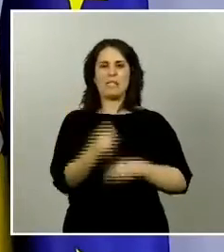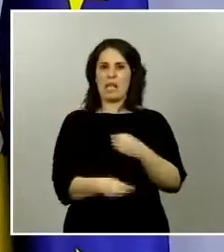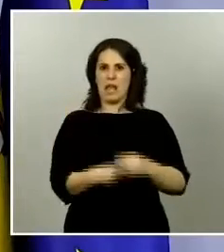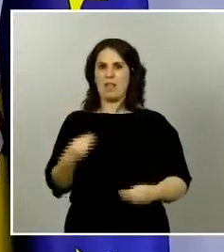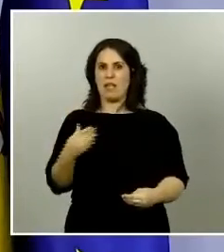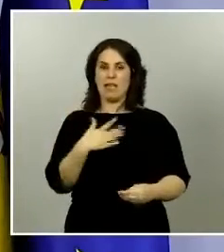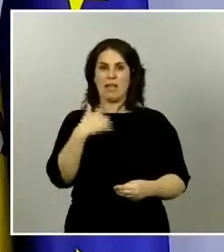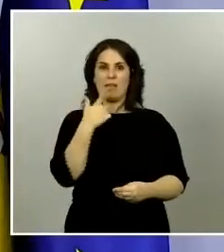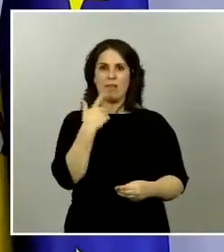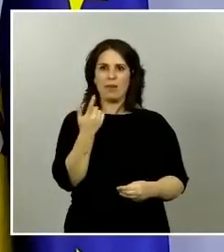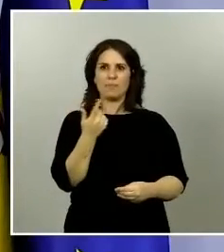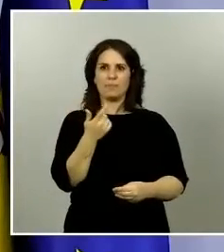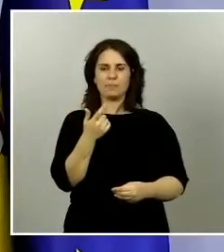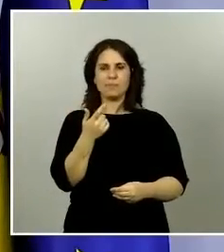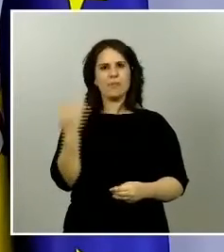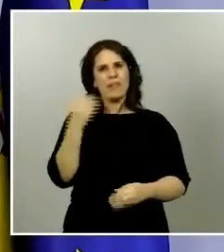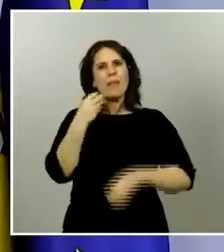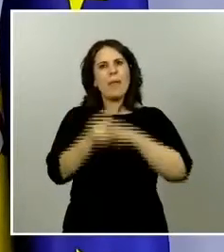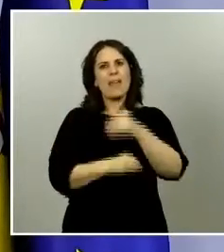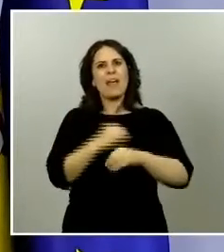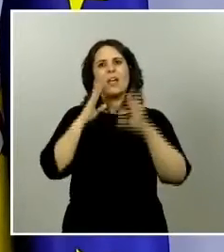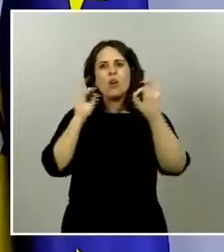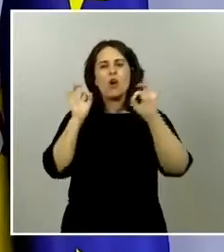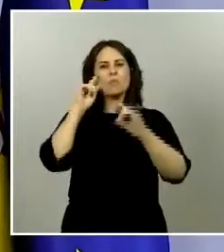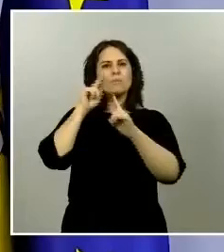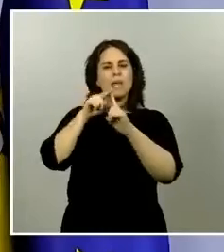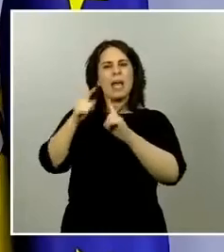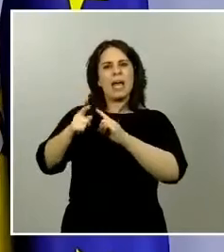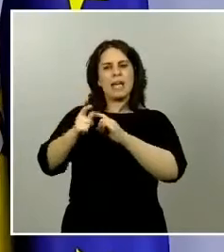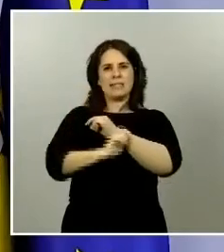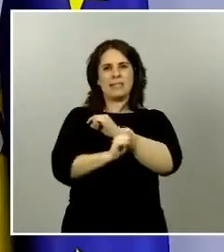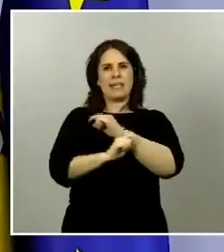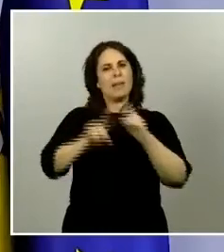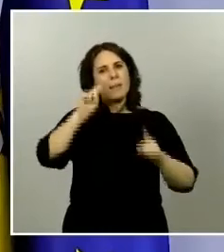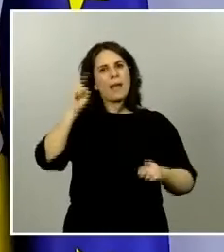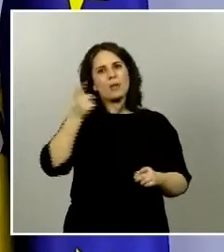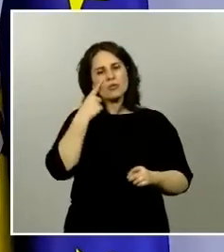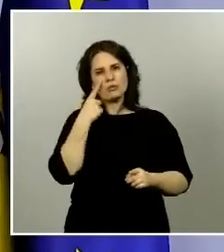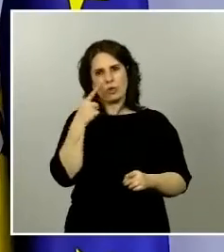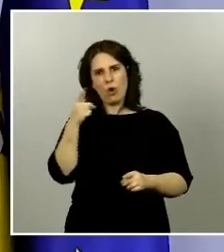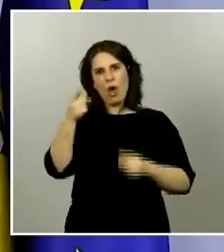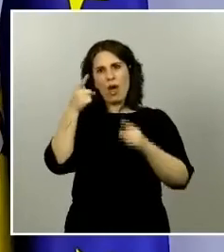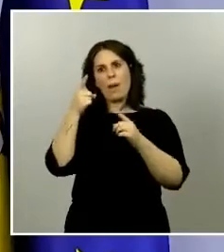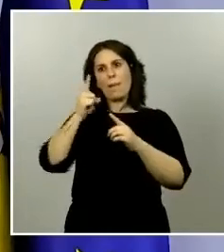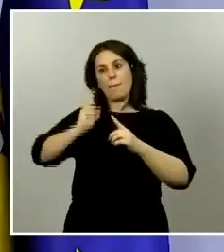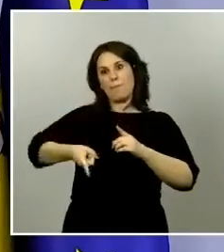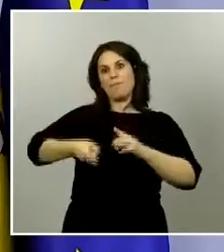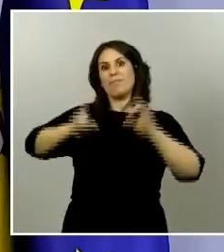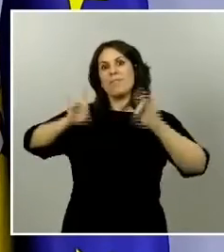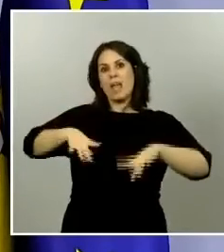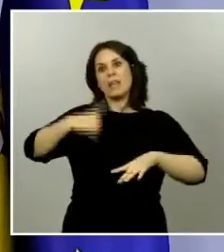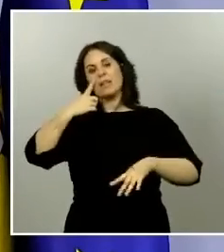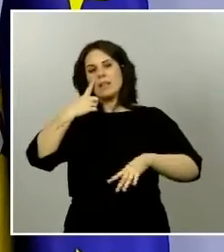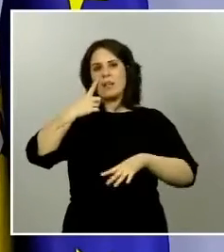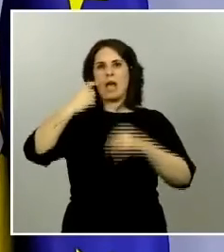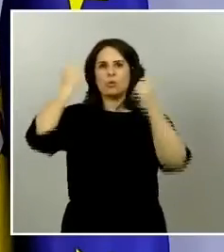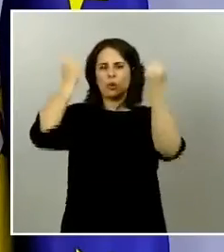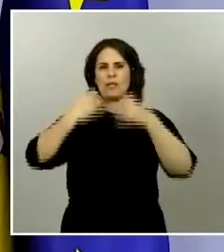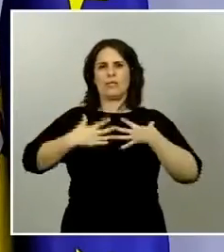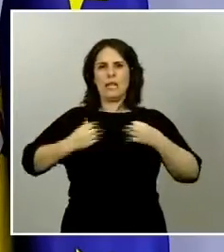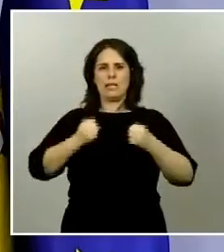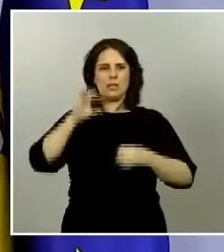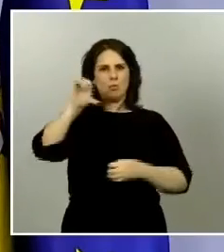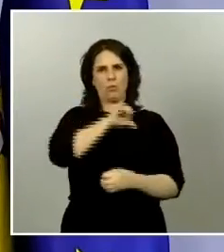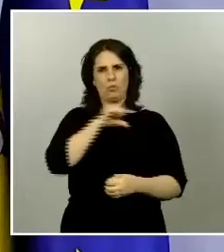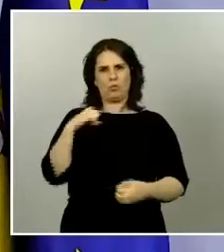está vigente desde hace 3-4 semanas y por tanto se tiene que hacer con una única estrategia de diagnóstico que van a dirigir y que